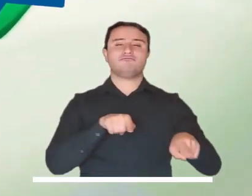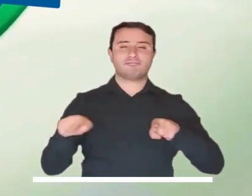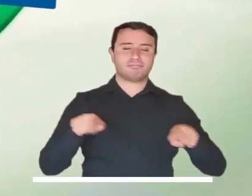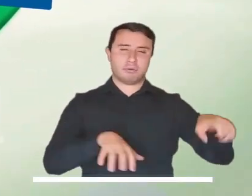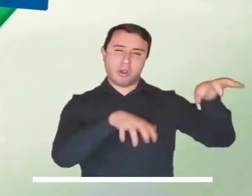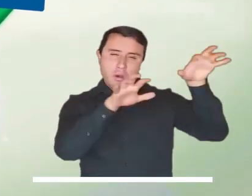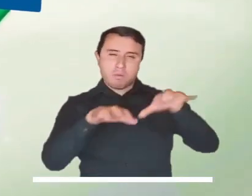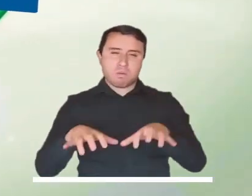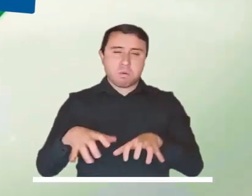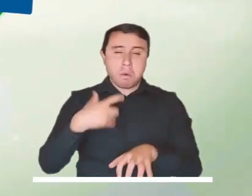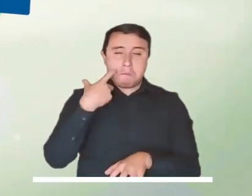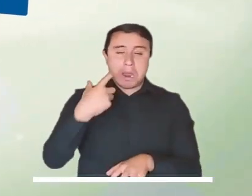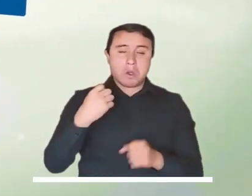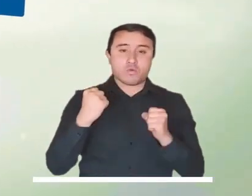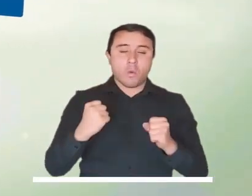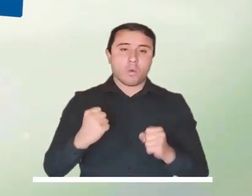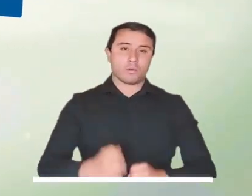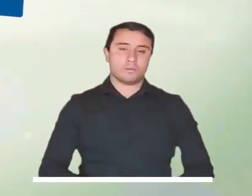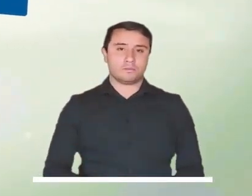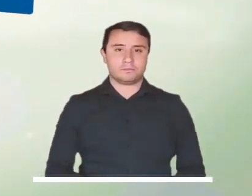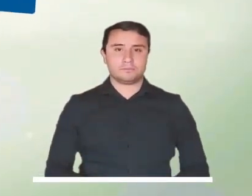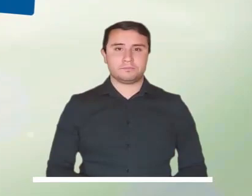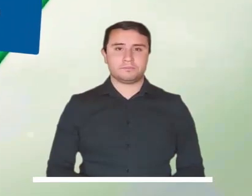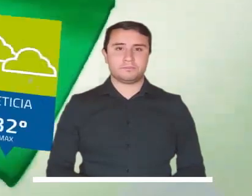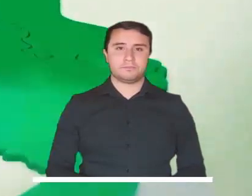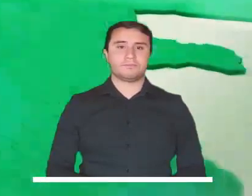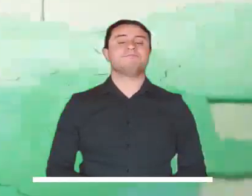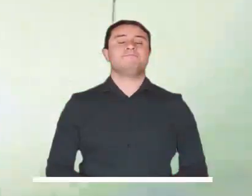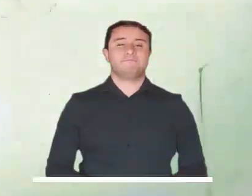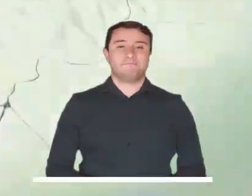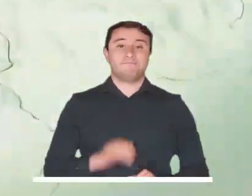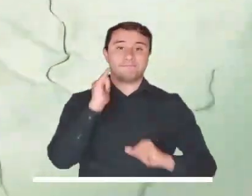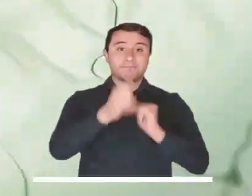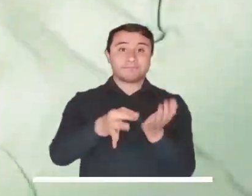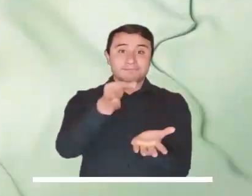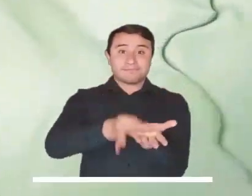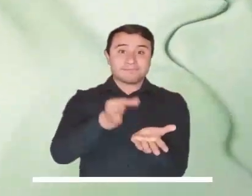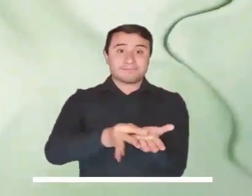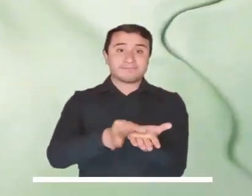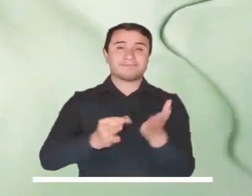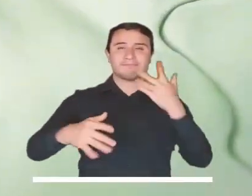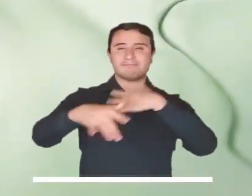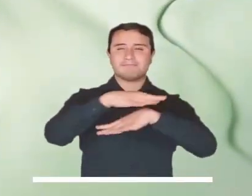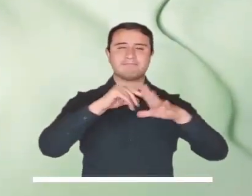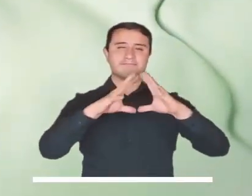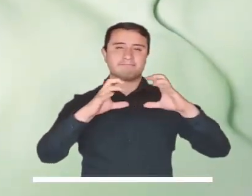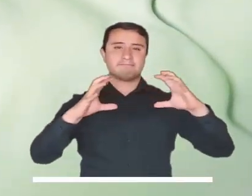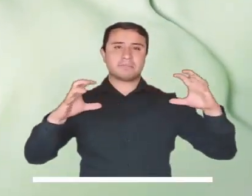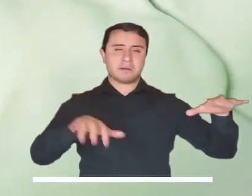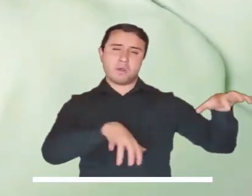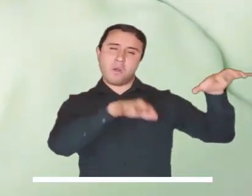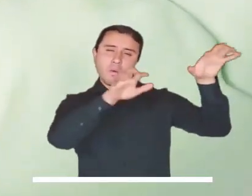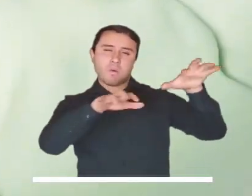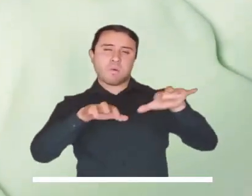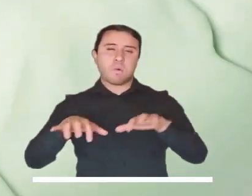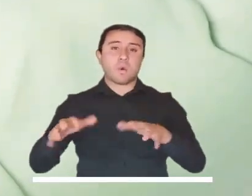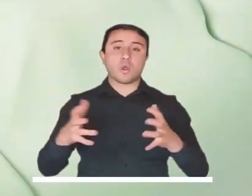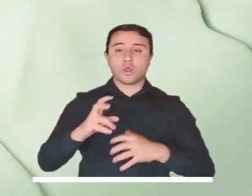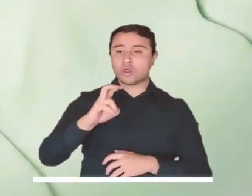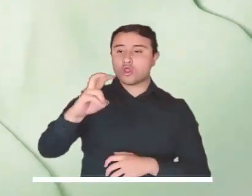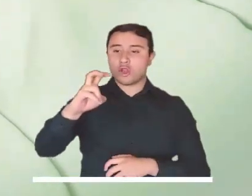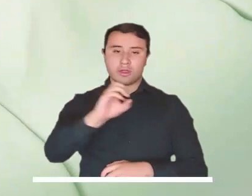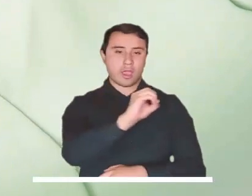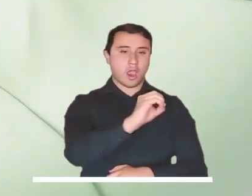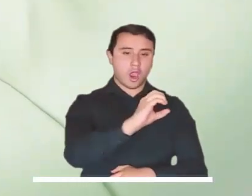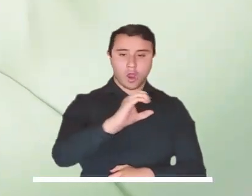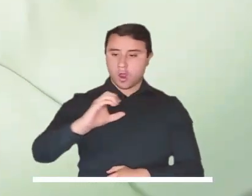Vaupés, Guaviare y Guainía, donde se presentarán las lluvias más fuertes. Finalmente, la capital del país tendrá un cielo parcialmente nublado